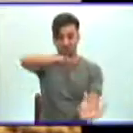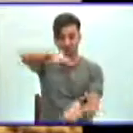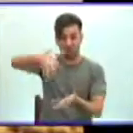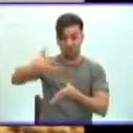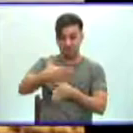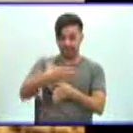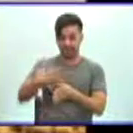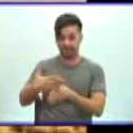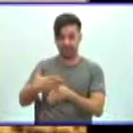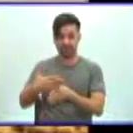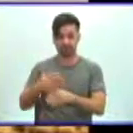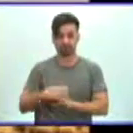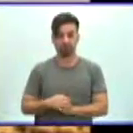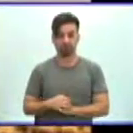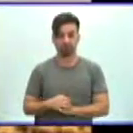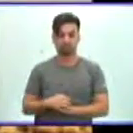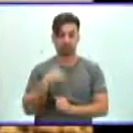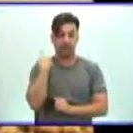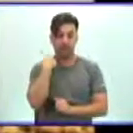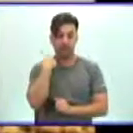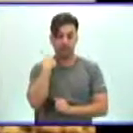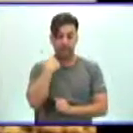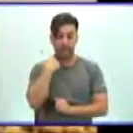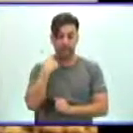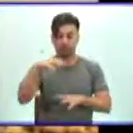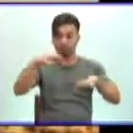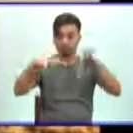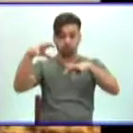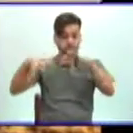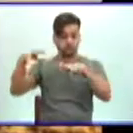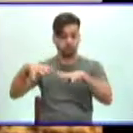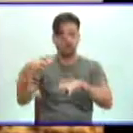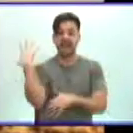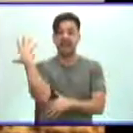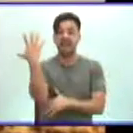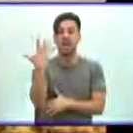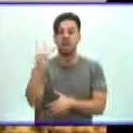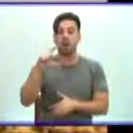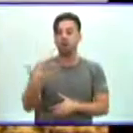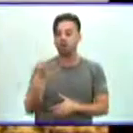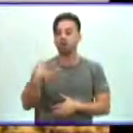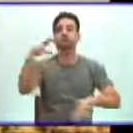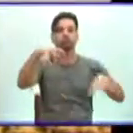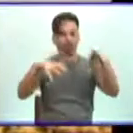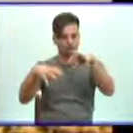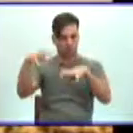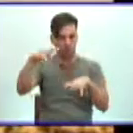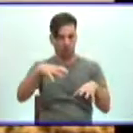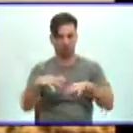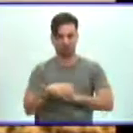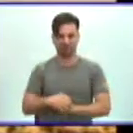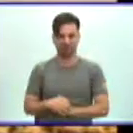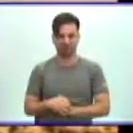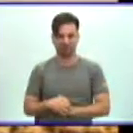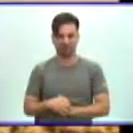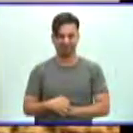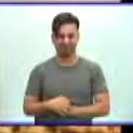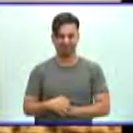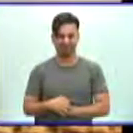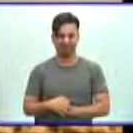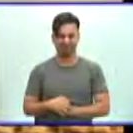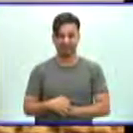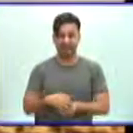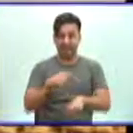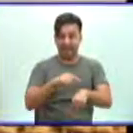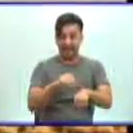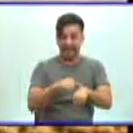lluvioso. Así pues, el tiempo traduce algo que es instantáneo, cambiante y en cierto modo irrepetible. El clima, en cambio, aunque